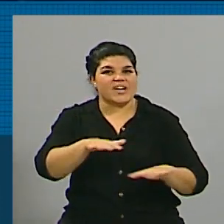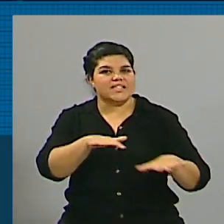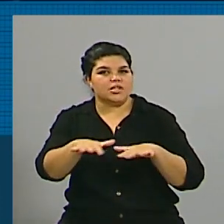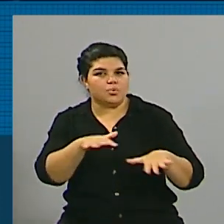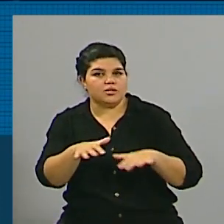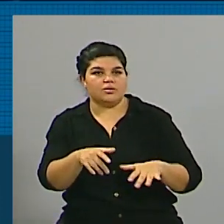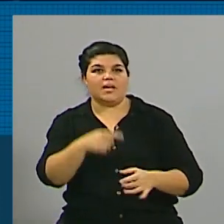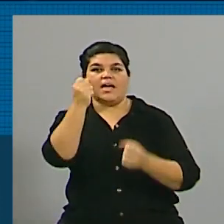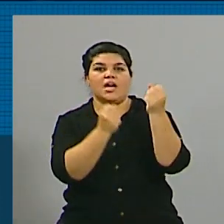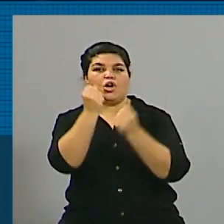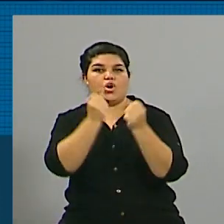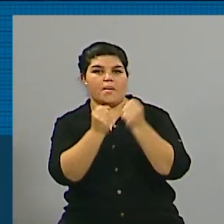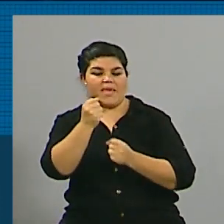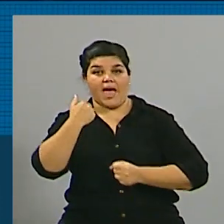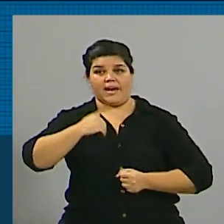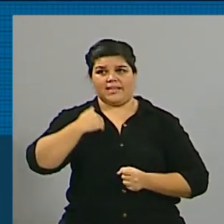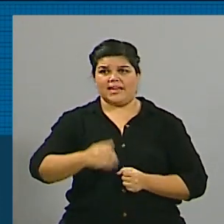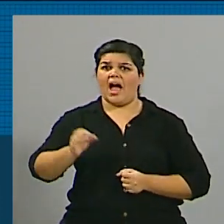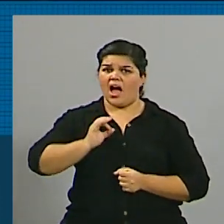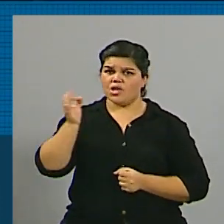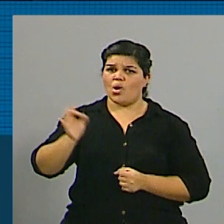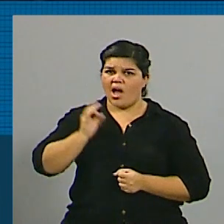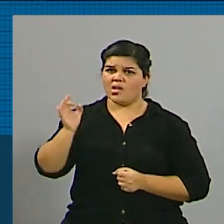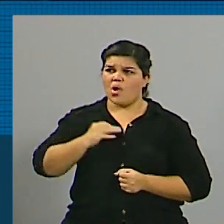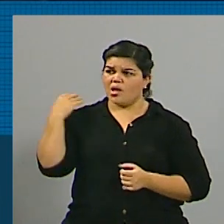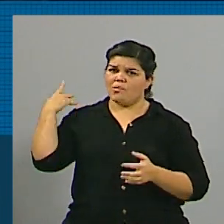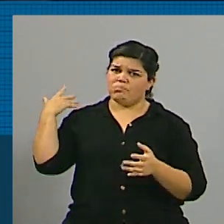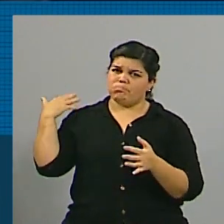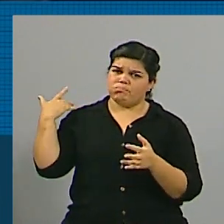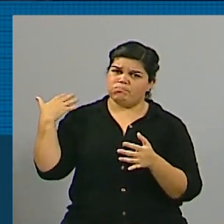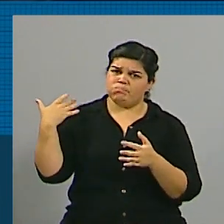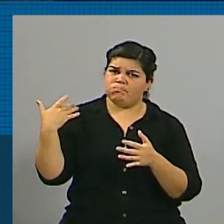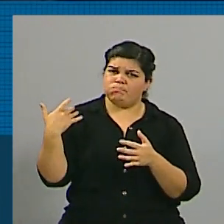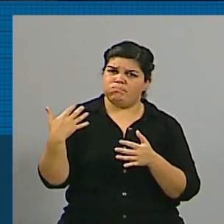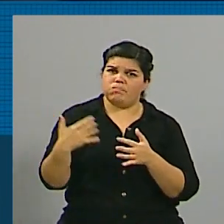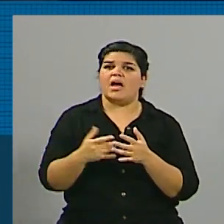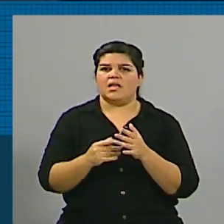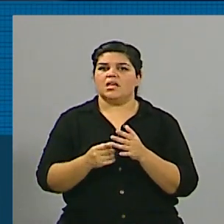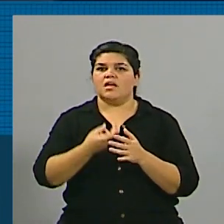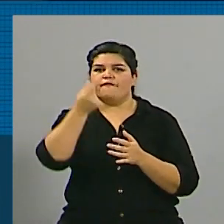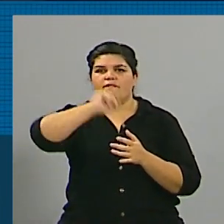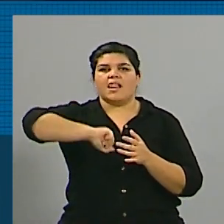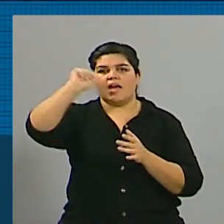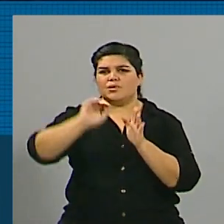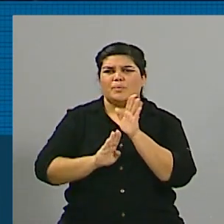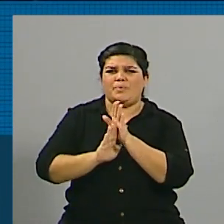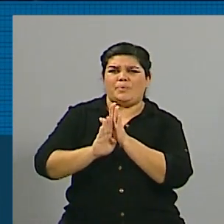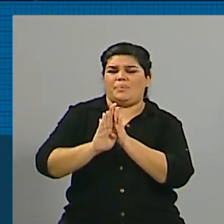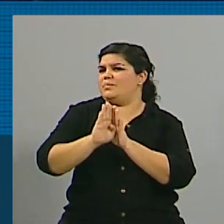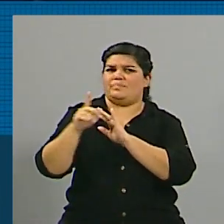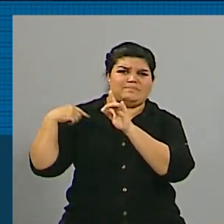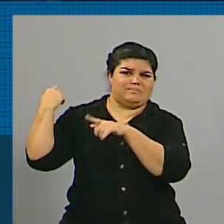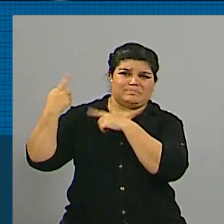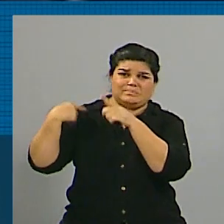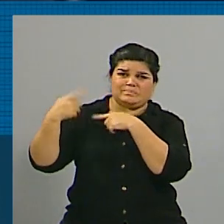economía argentina, digo, viene atravesando hace muchos años una dinámica muy inflacionaria. Esto que yo decía recién, tiene algunos